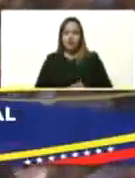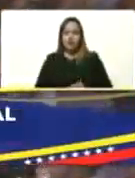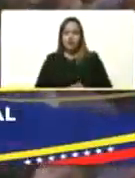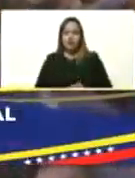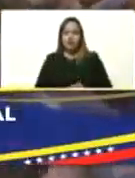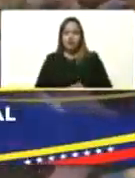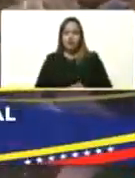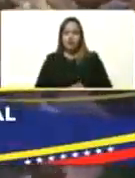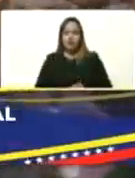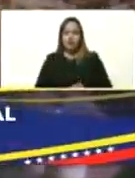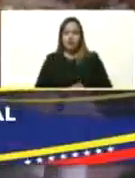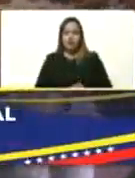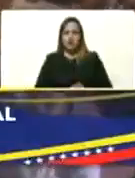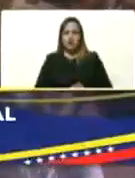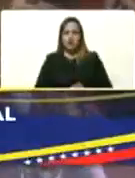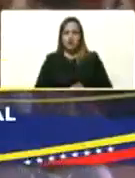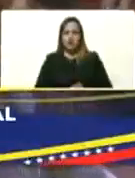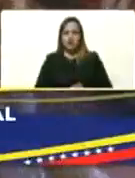Para allá.